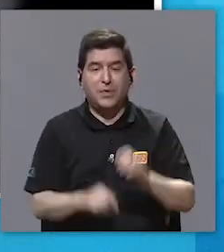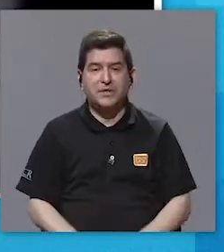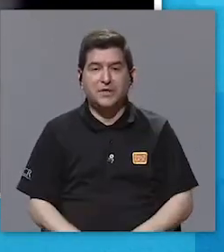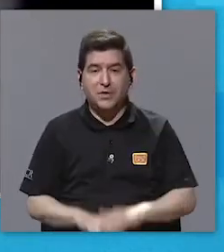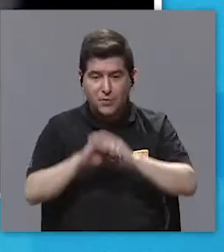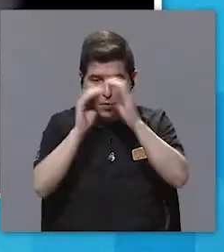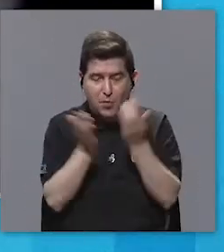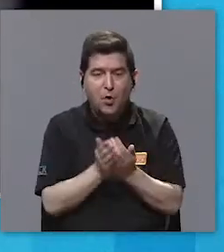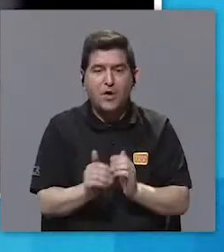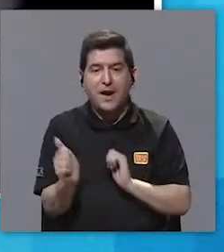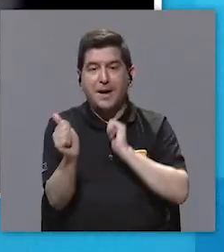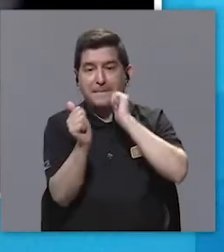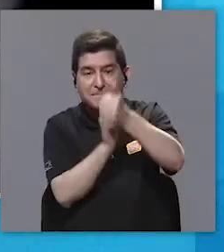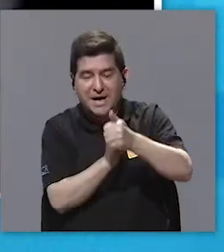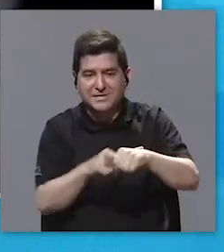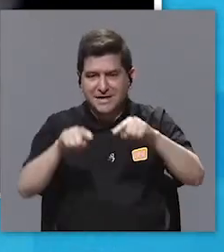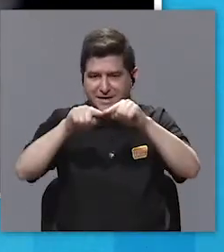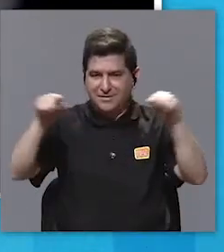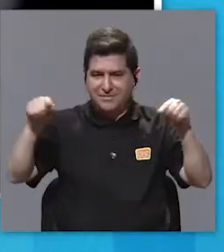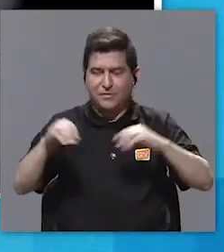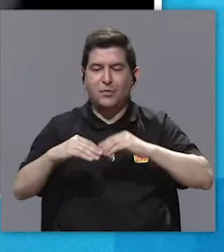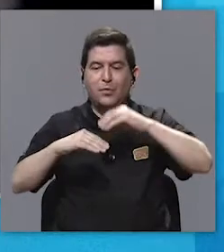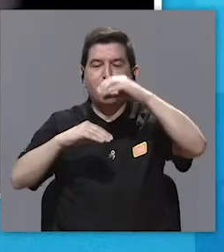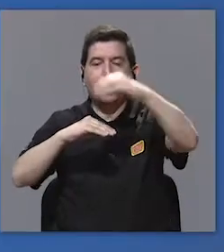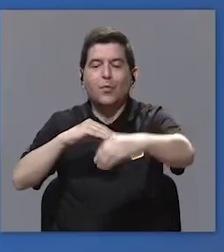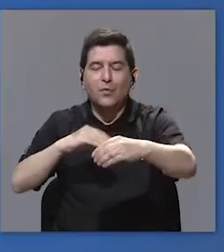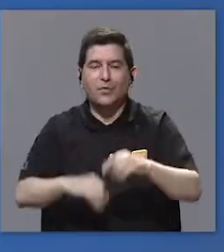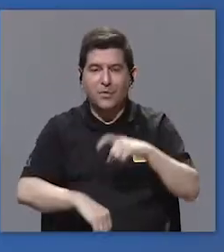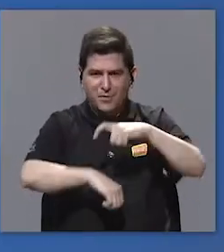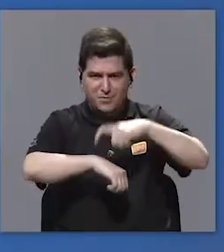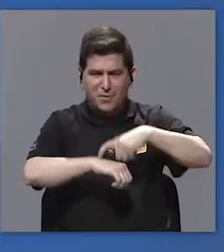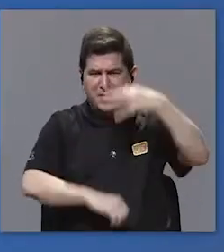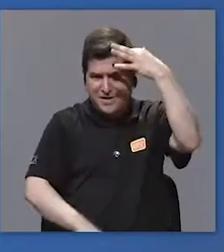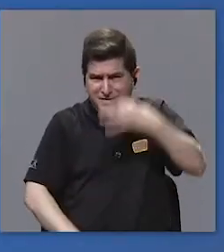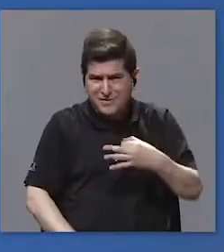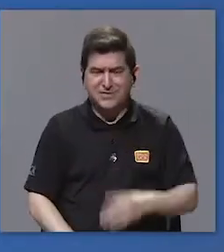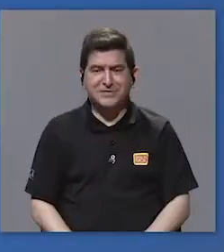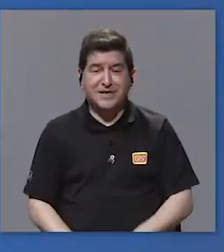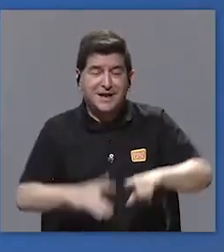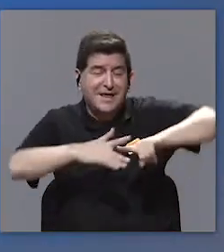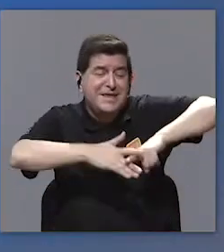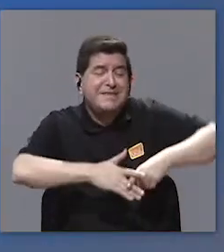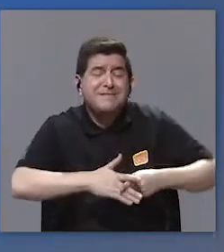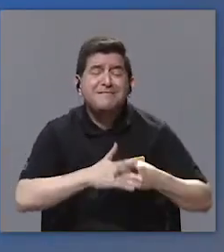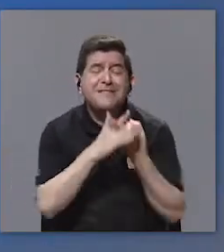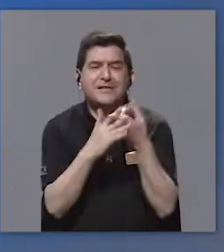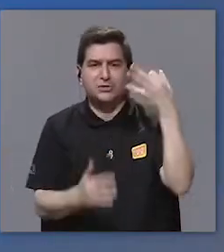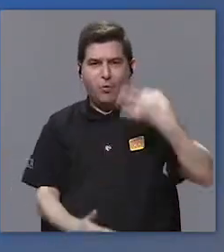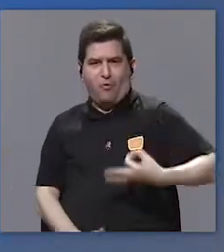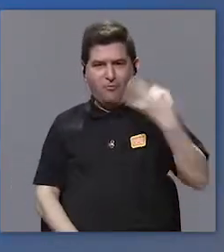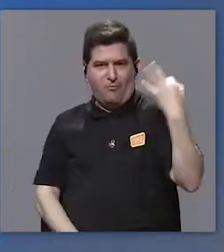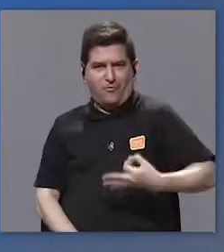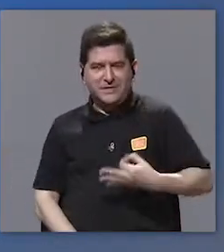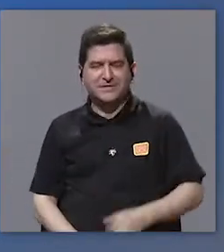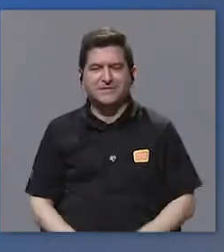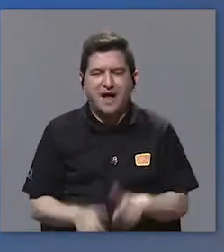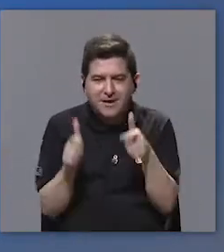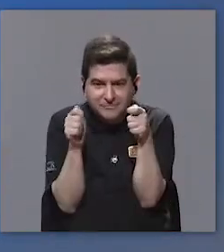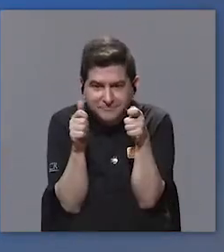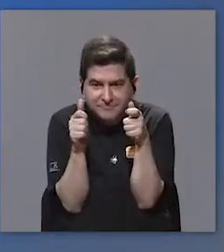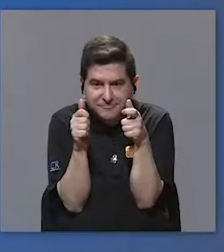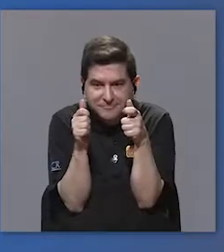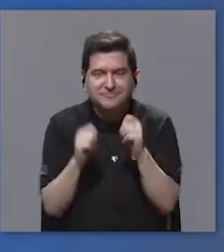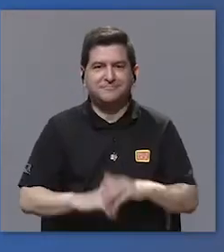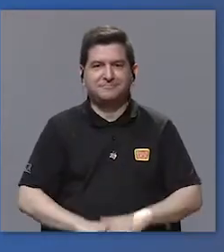objetivo consistía en pasar una pelota por encima de una vez este momento se considera como el nacimiento oficial de los